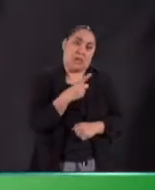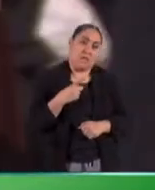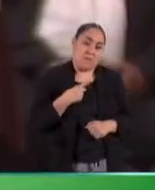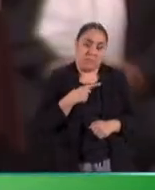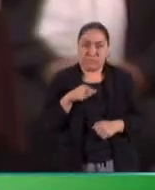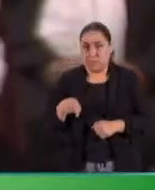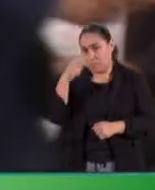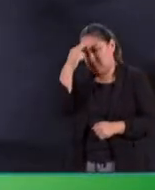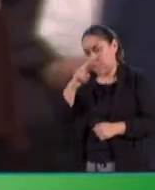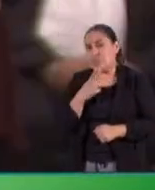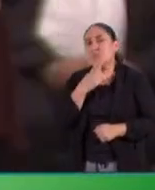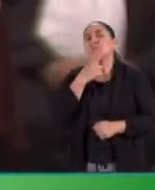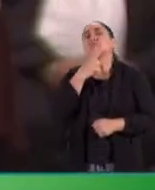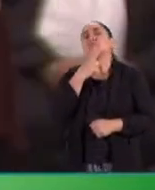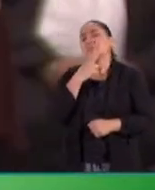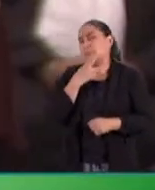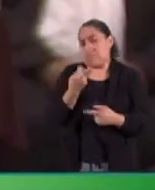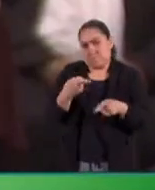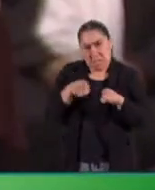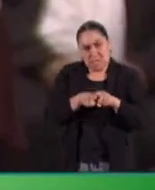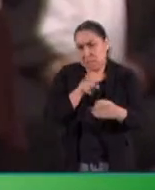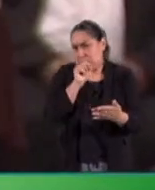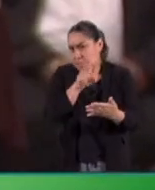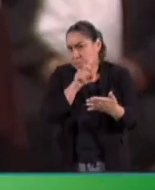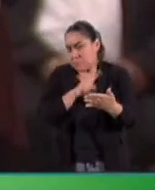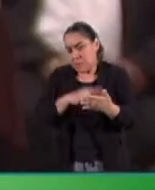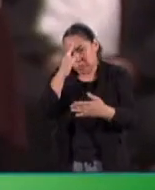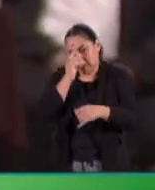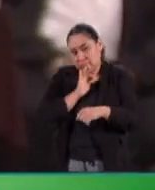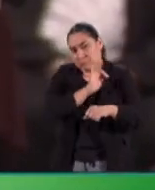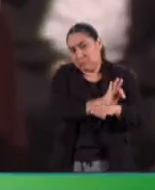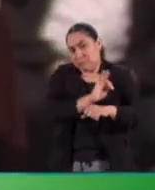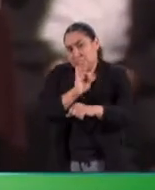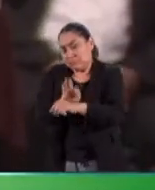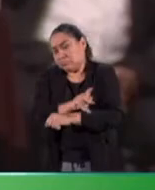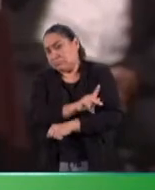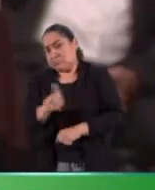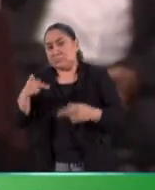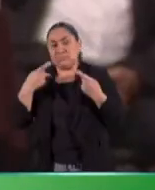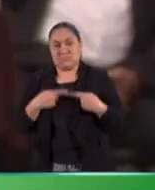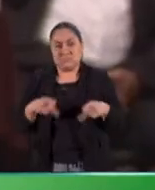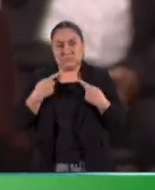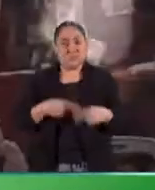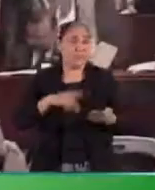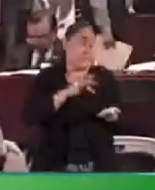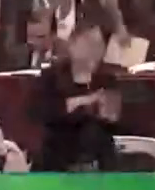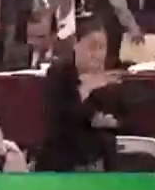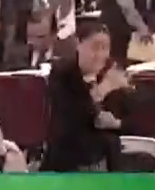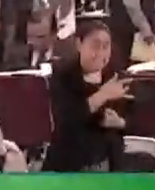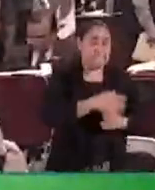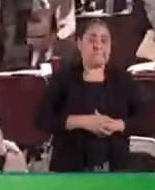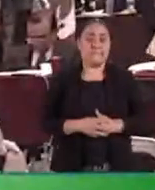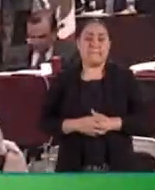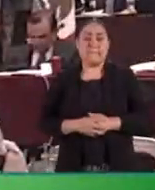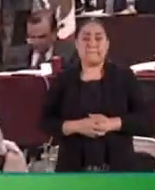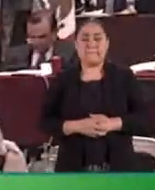México preservar mecanismos jurídicos de protección para todas las personas gracias